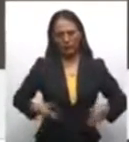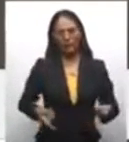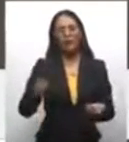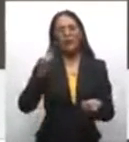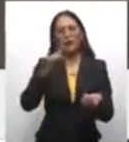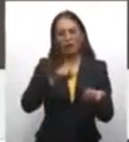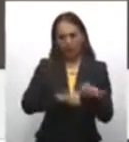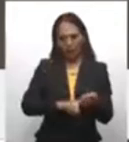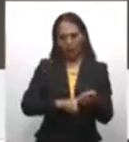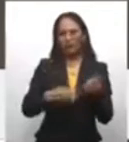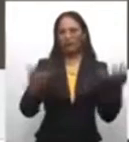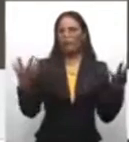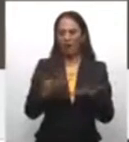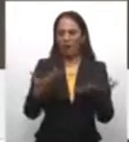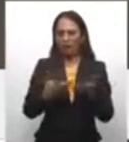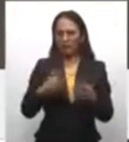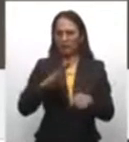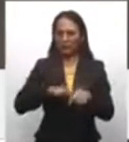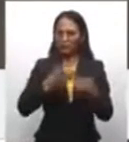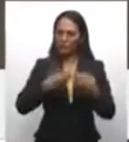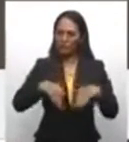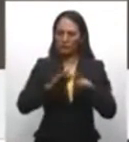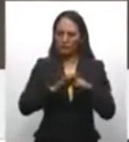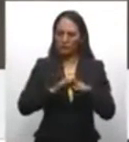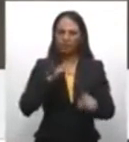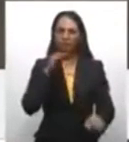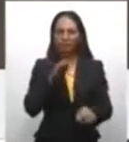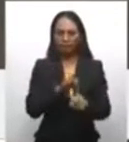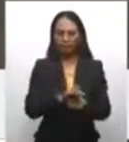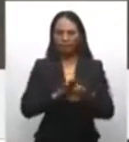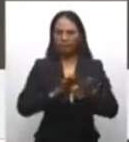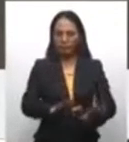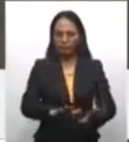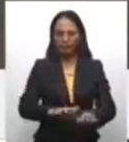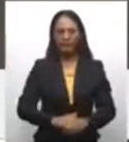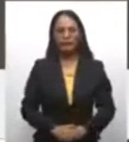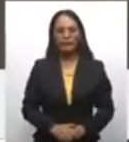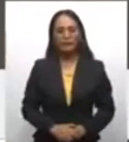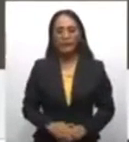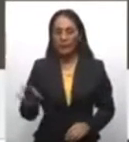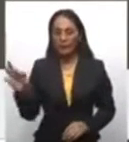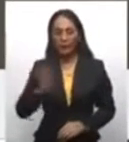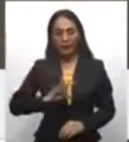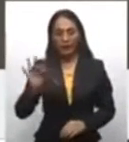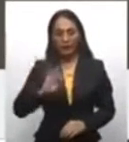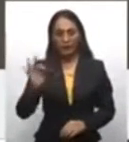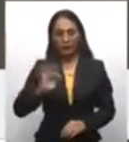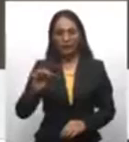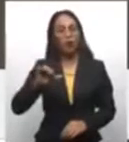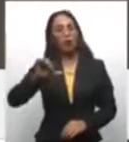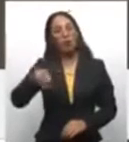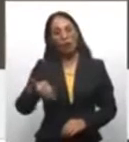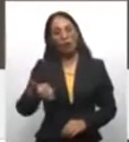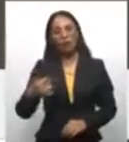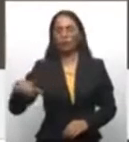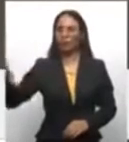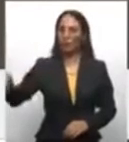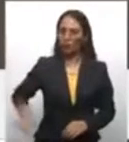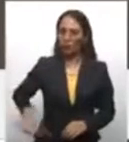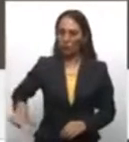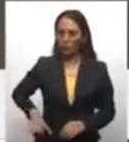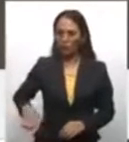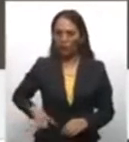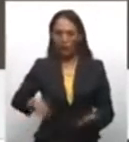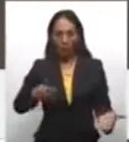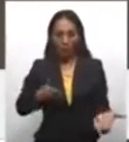y funcionales esenciales. De forma que no podría llegarse al extremo de que un poder público interfiera de